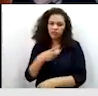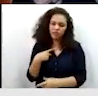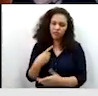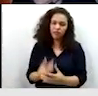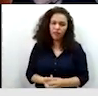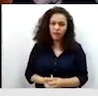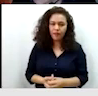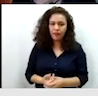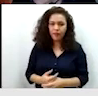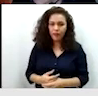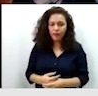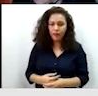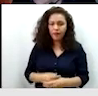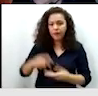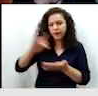Gracias.